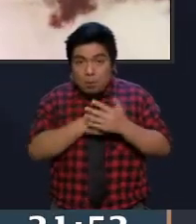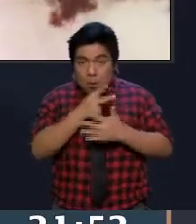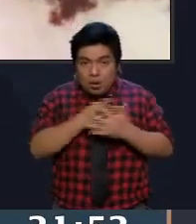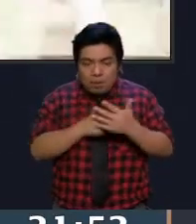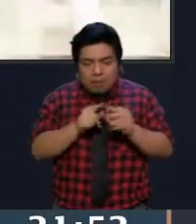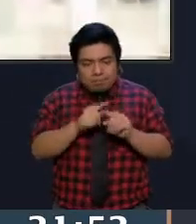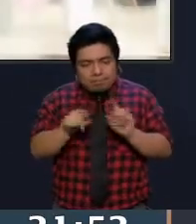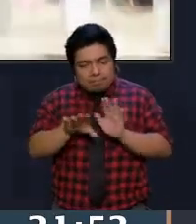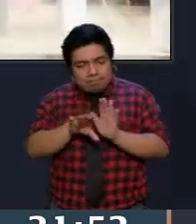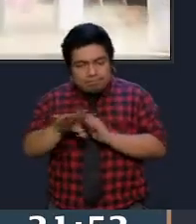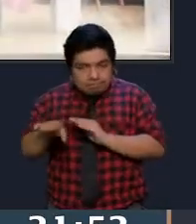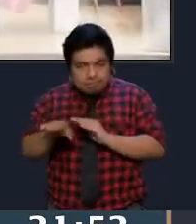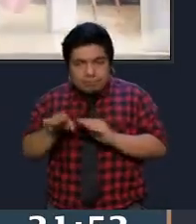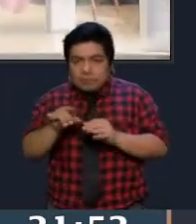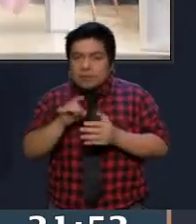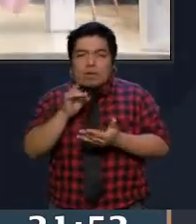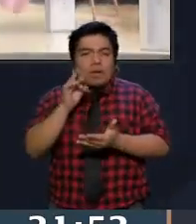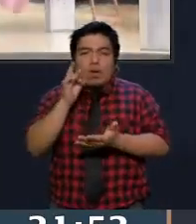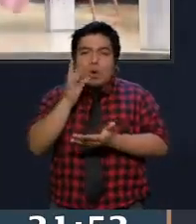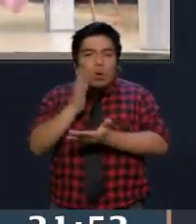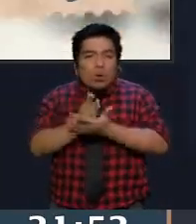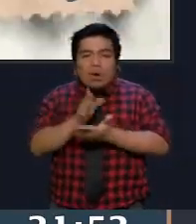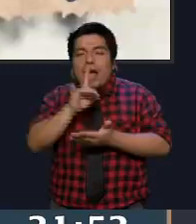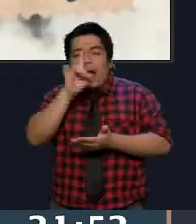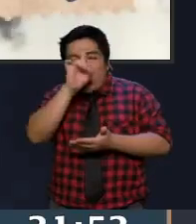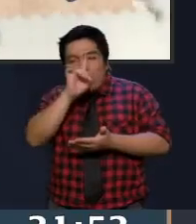dedica solamente a hacer recomendaciones.